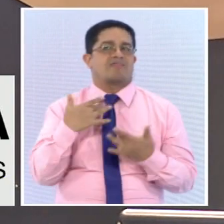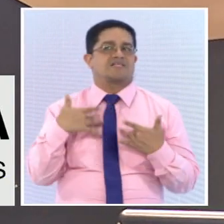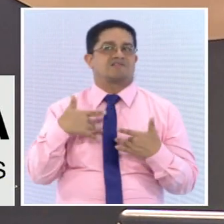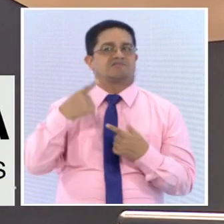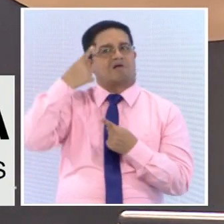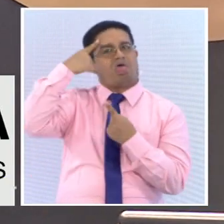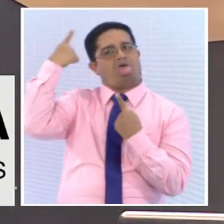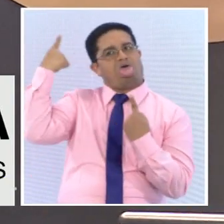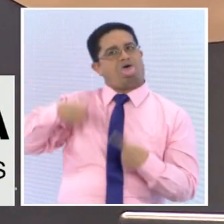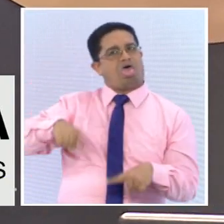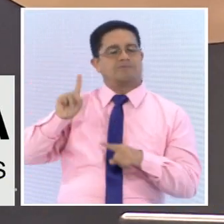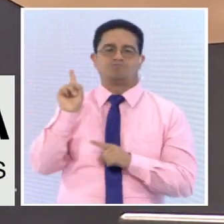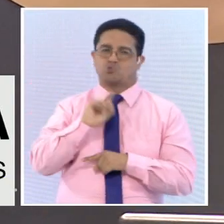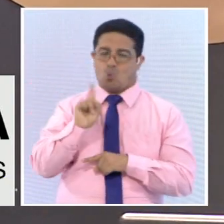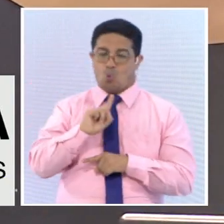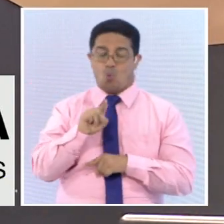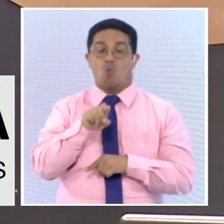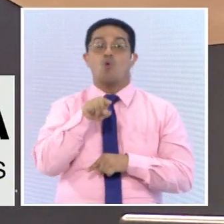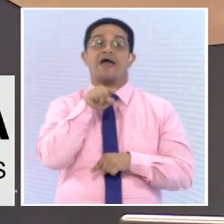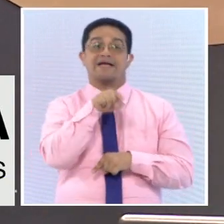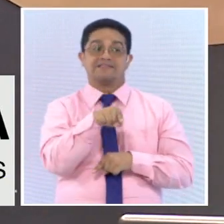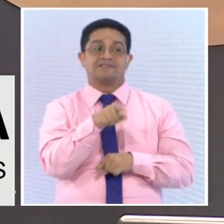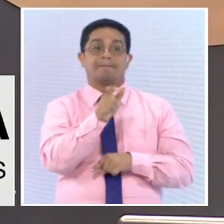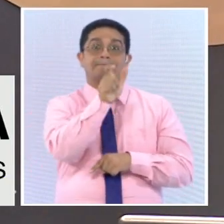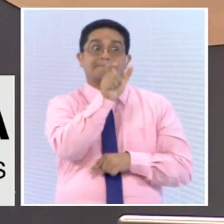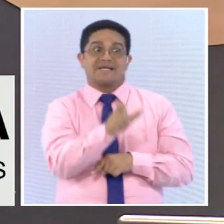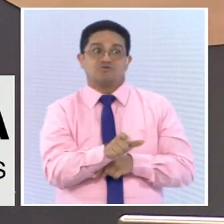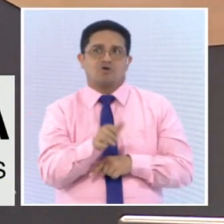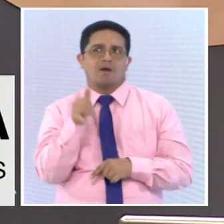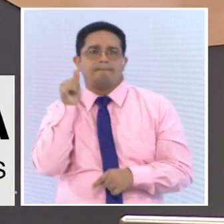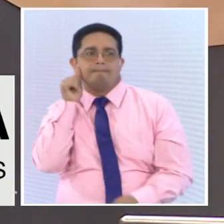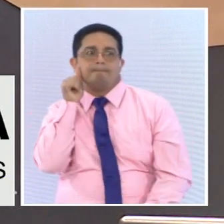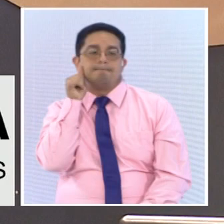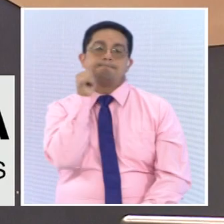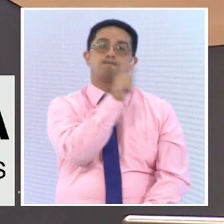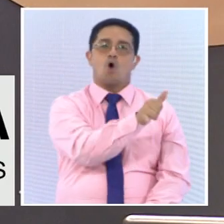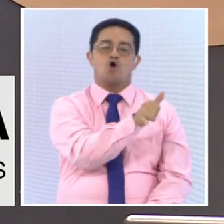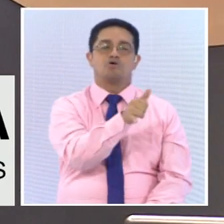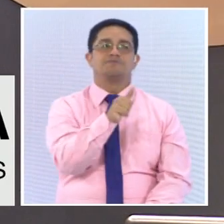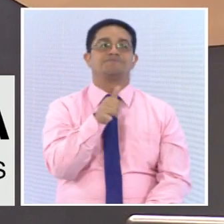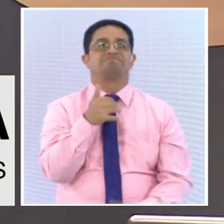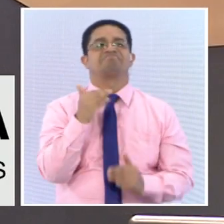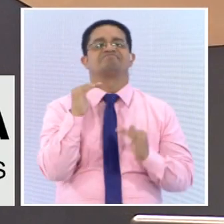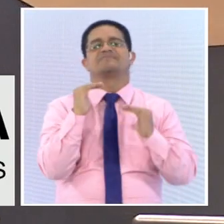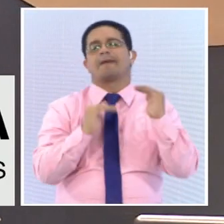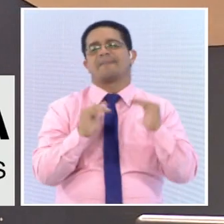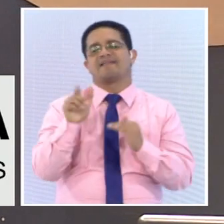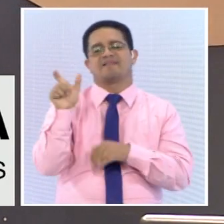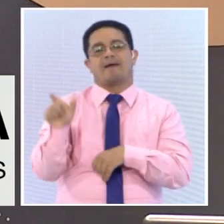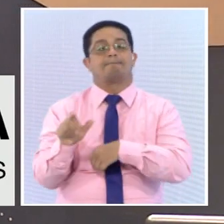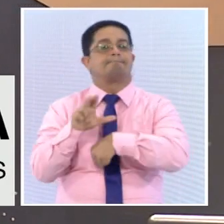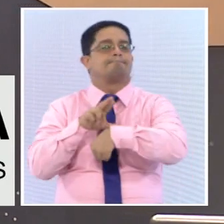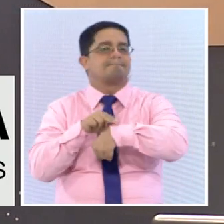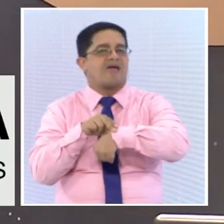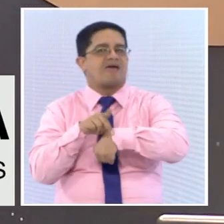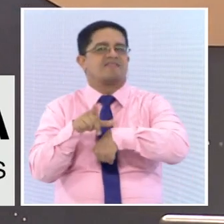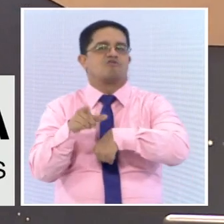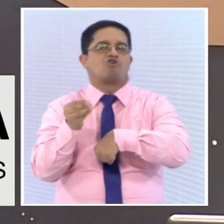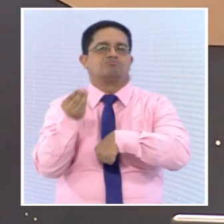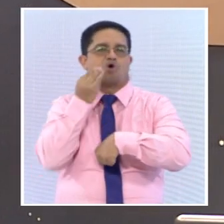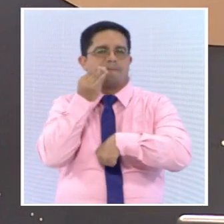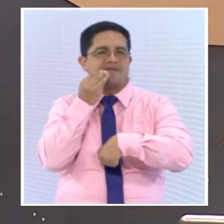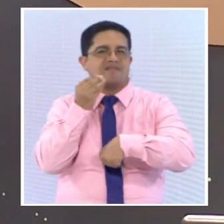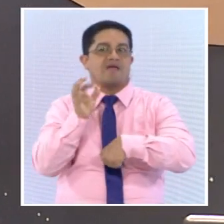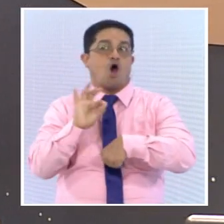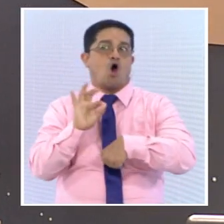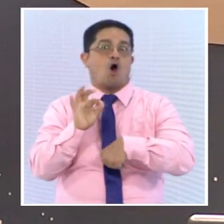sino inmediatamente cuando esto ocurra, el paciente tiene una llamada. Y la llamada va a ser depende si es el médico internista, el nutricionista o el